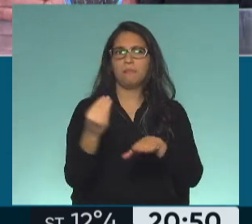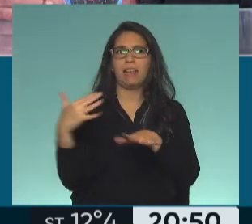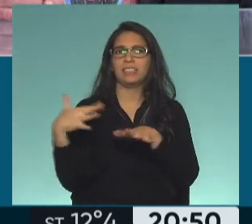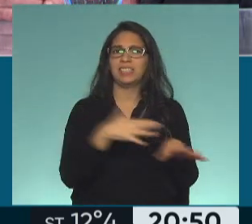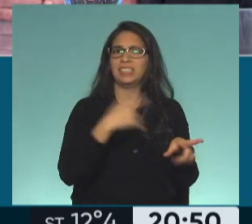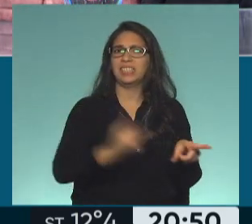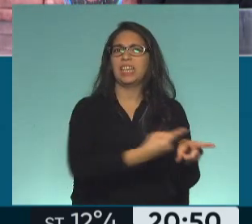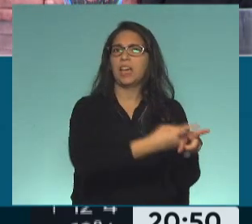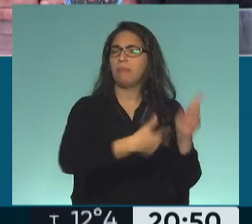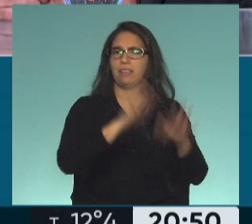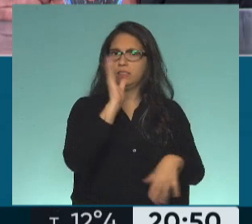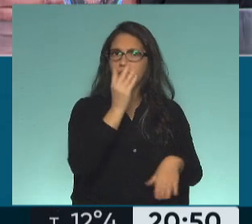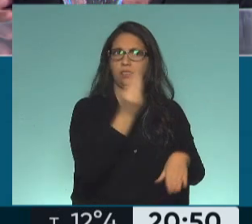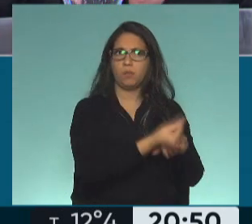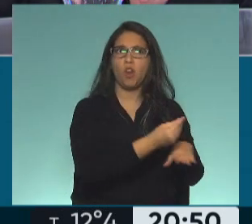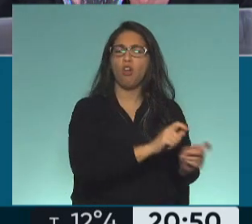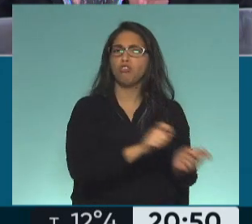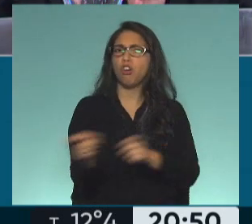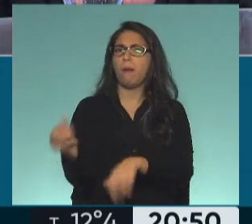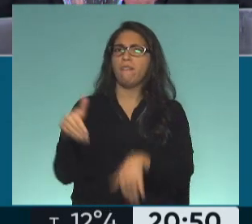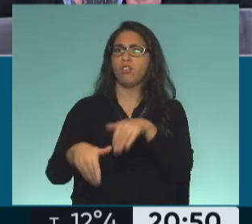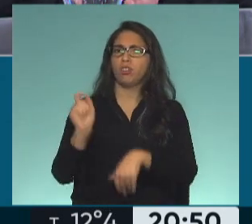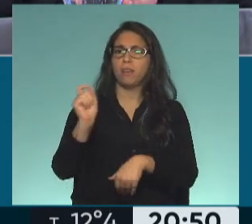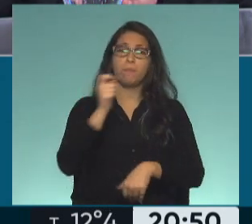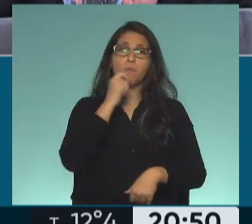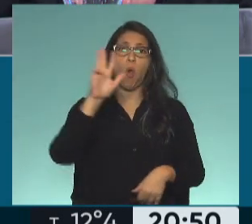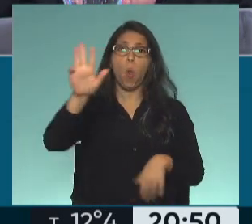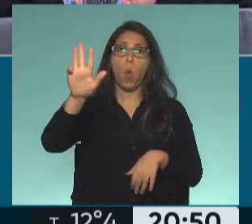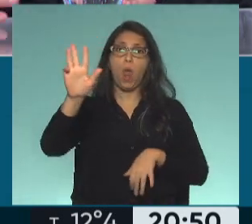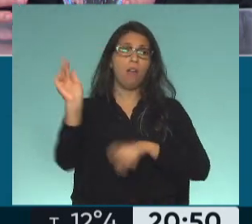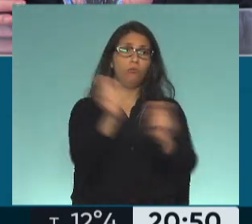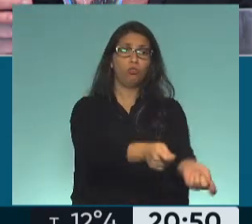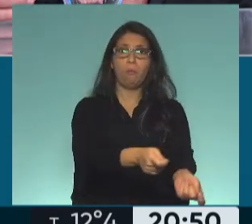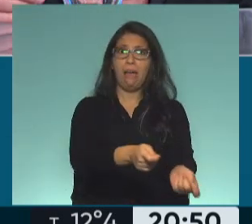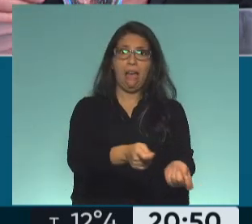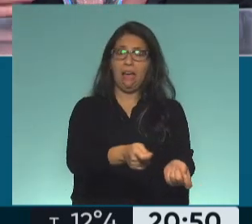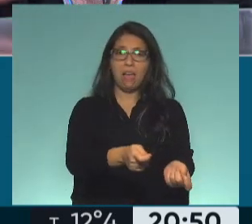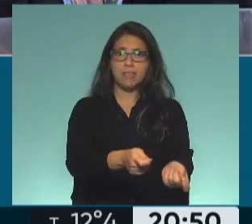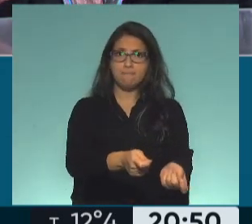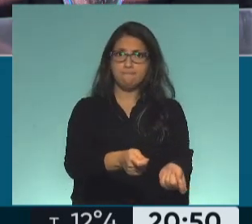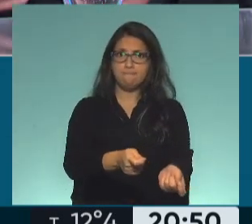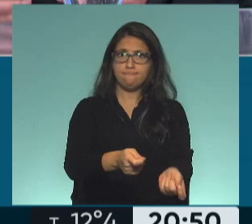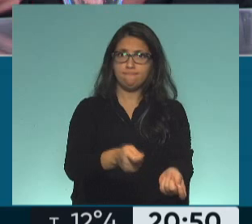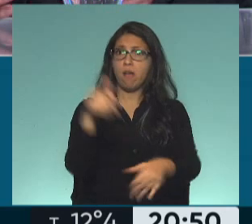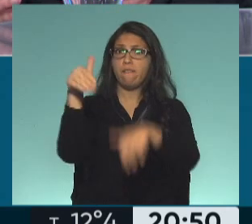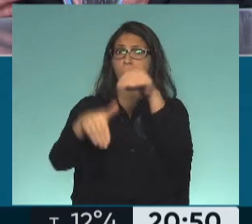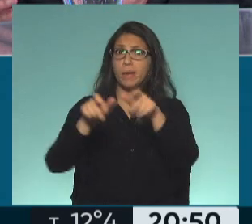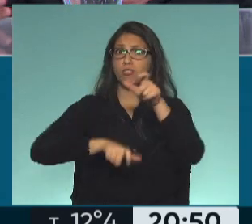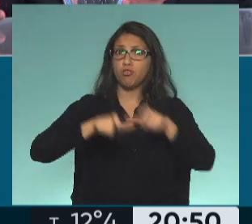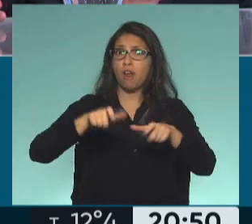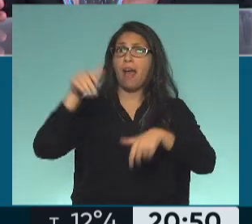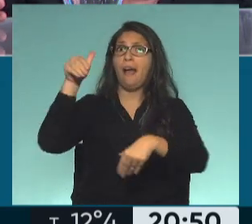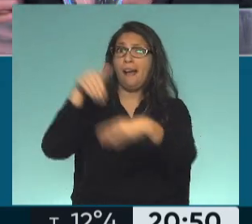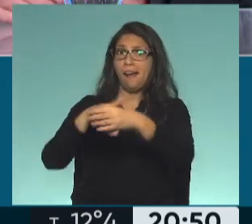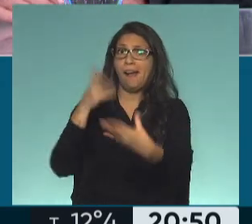que tracciona. Claro. Y, por ejemplo, Lula no pudo transferir sus votos, su respaldo, cuando